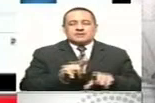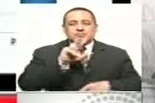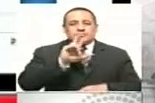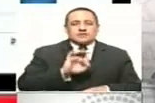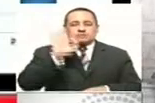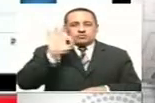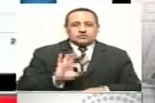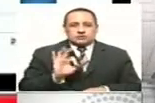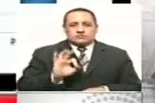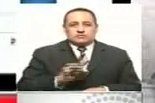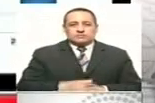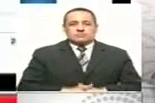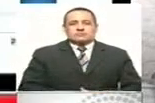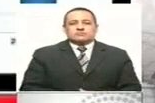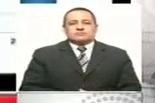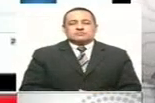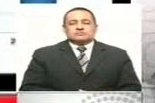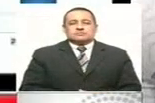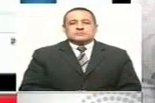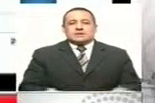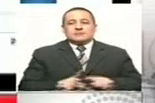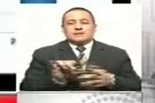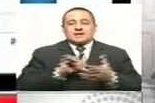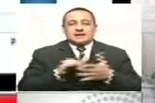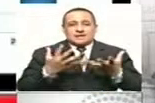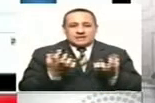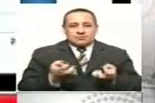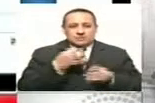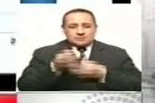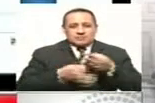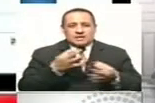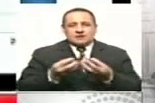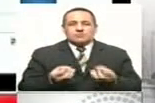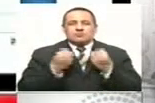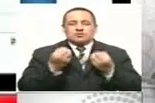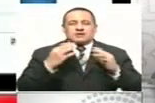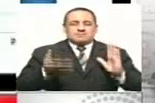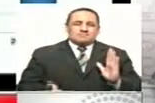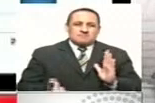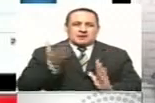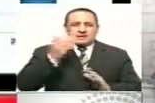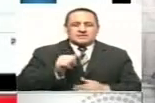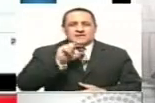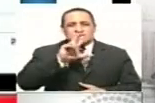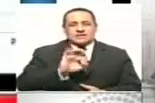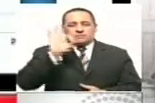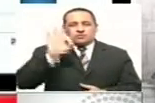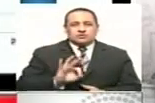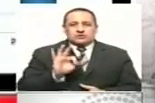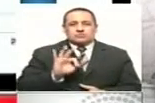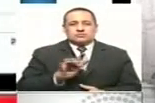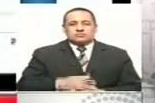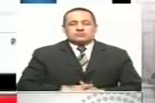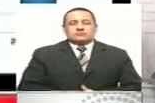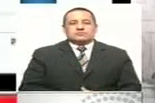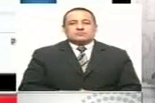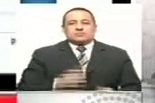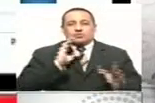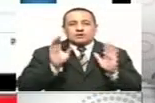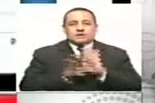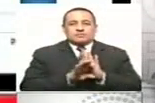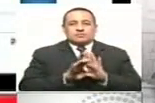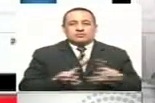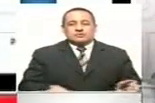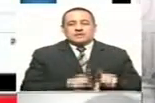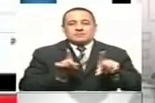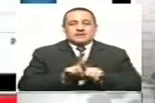de presupuesto, ¿no? Y queremos explicar por qué se incrementa este 3%, ¿dónde está el incremento? Por ejemplo, en